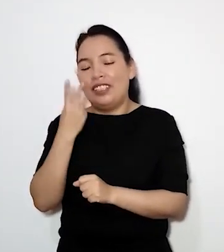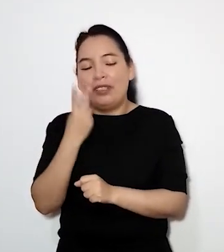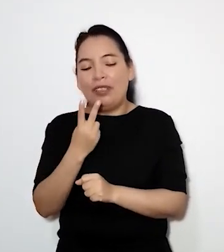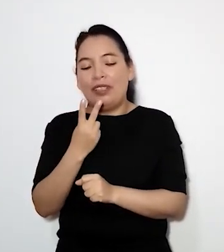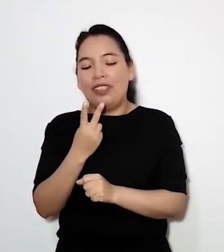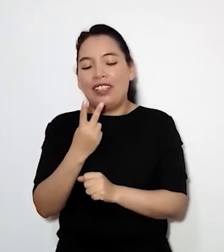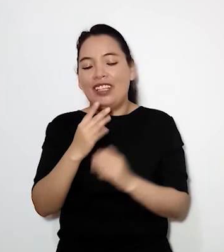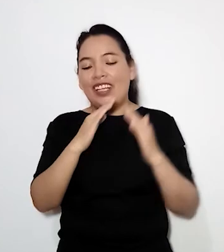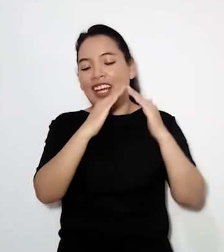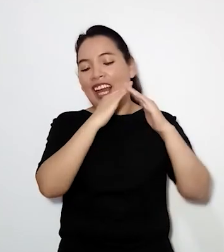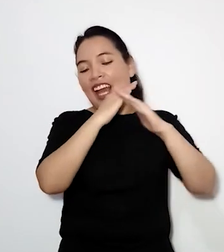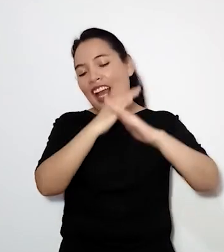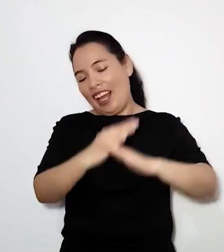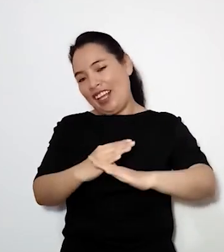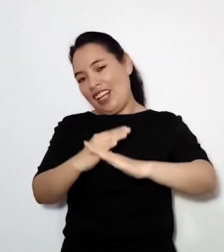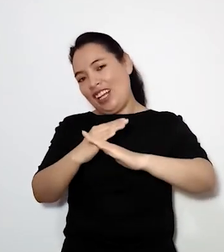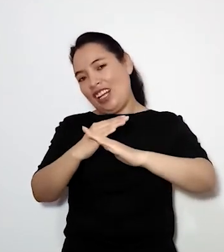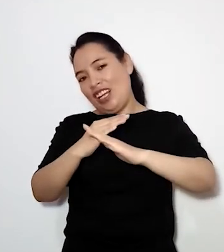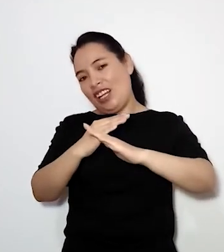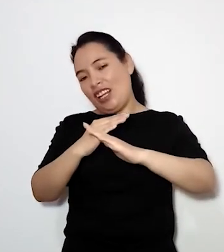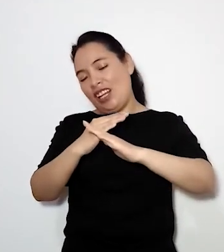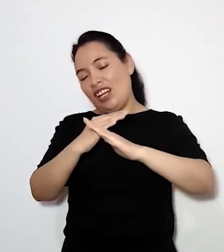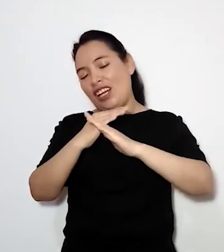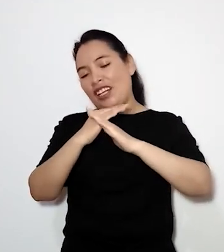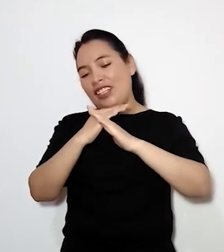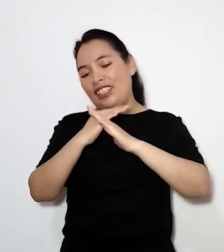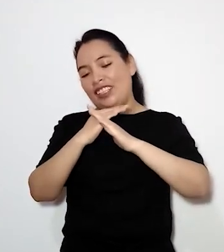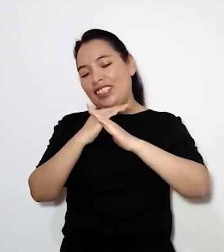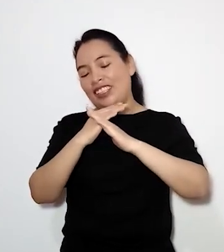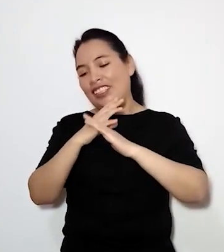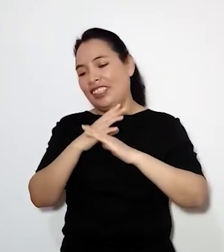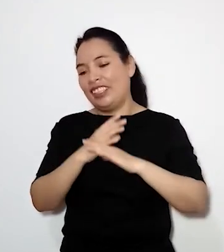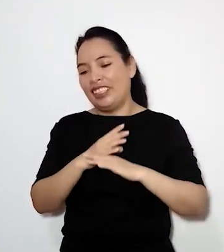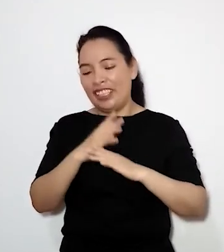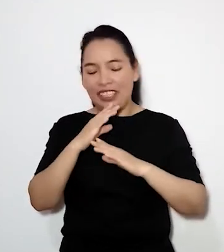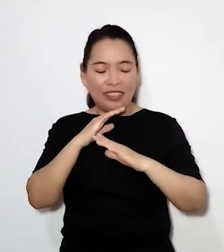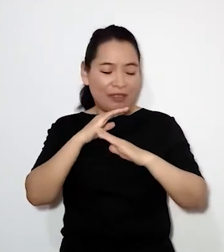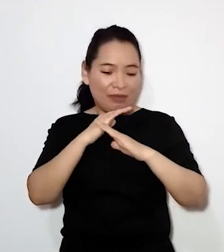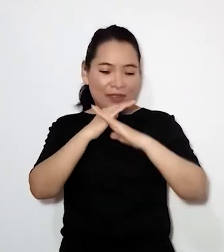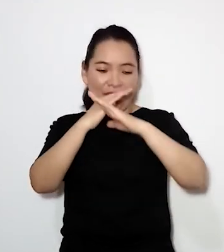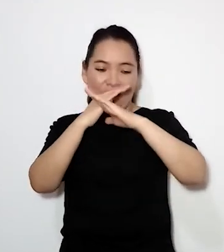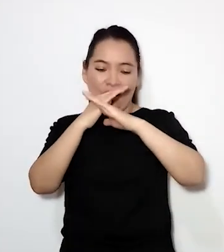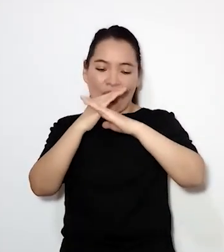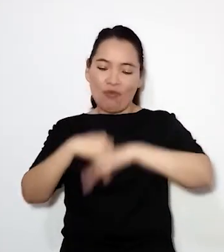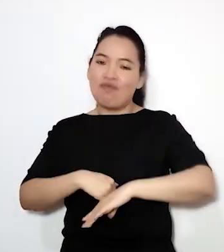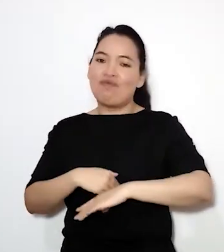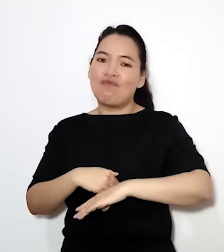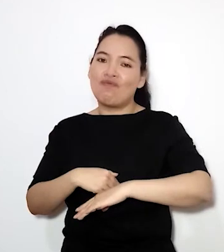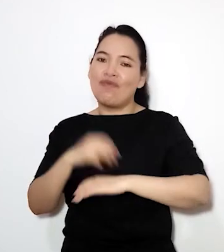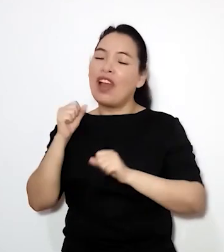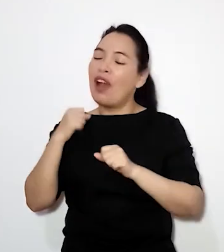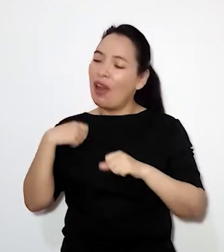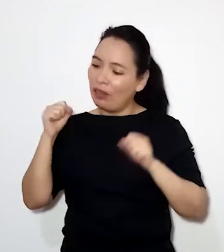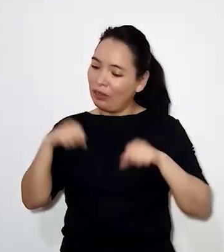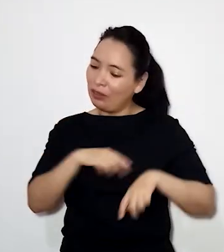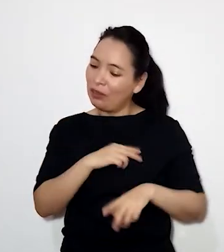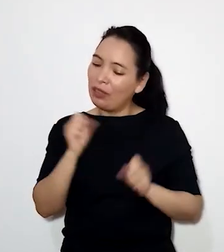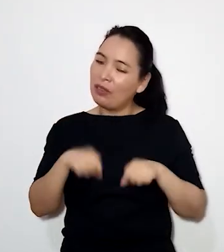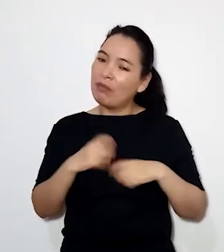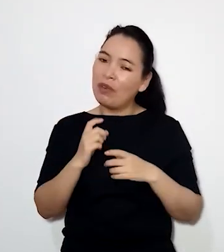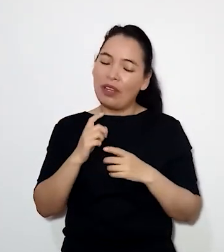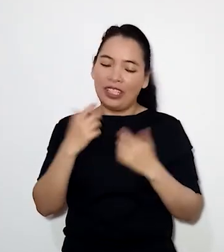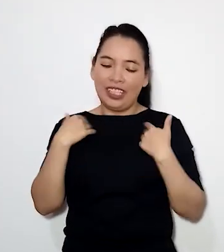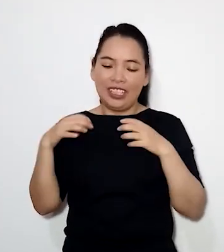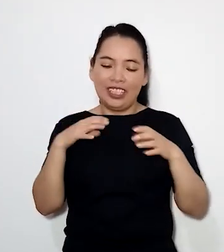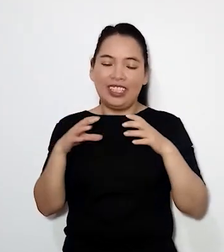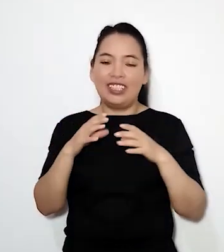que no permiten una educación inclusiva van a ir desapareciendo y vamos a poder lograr un cambio social verdadero. Las